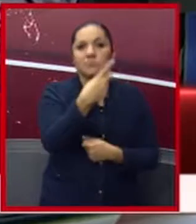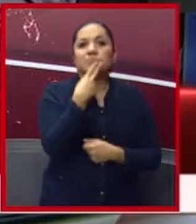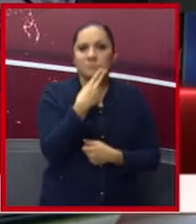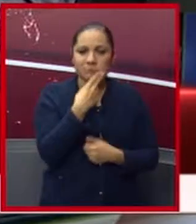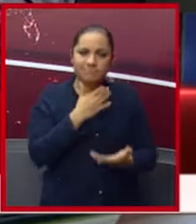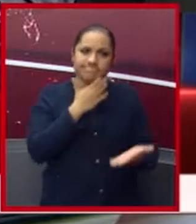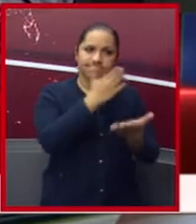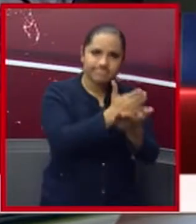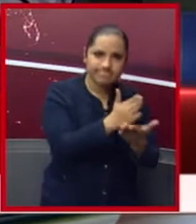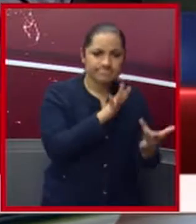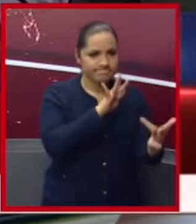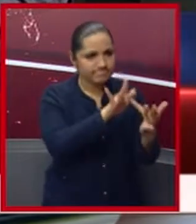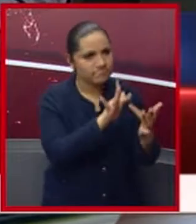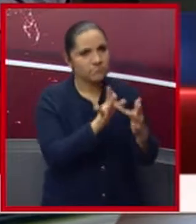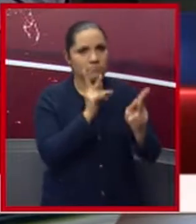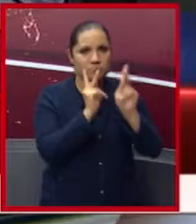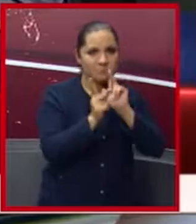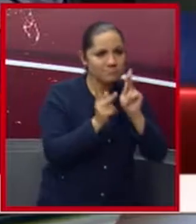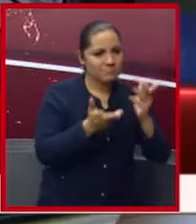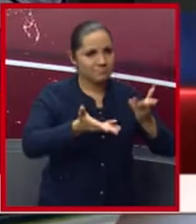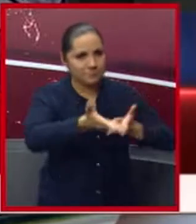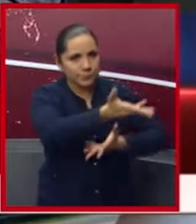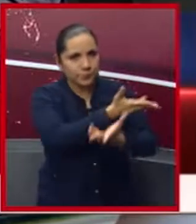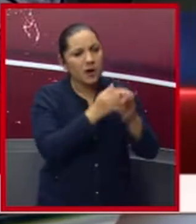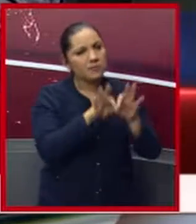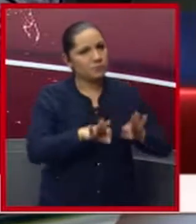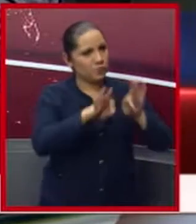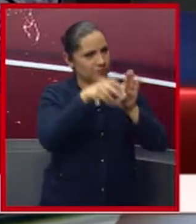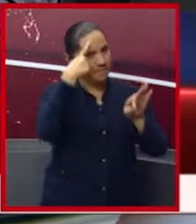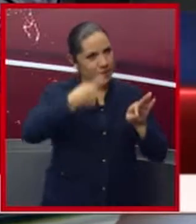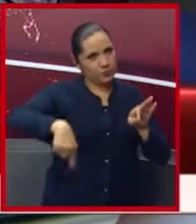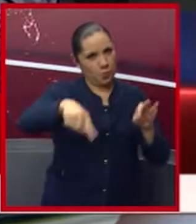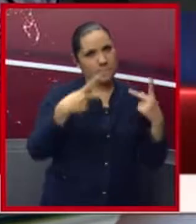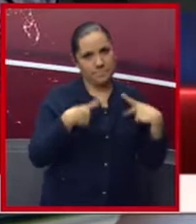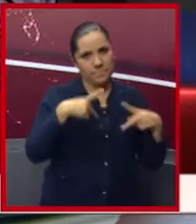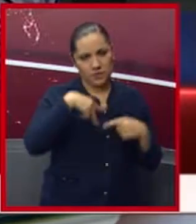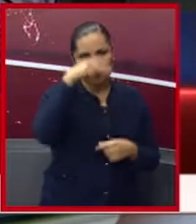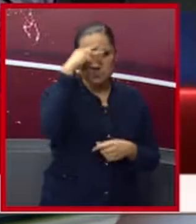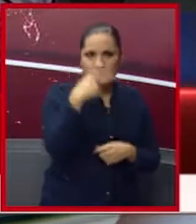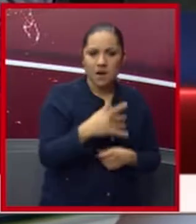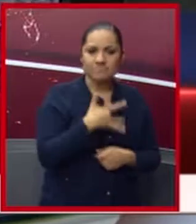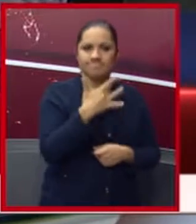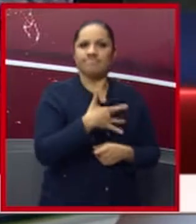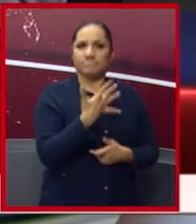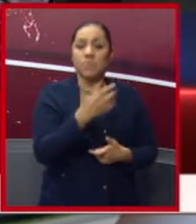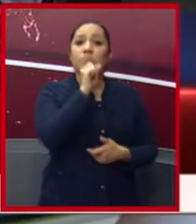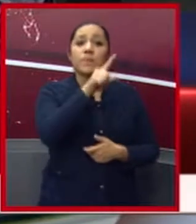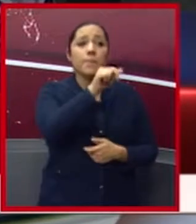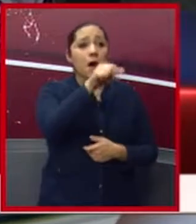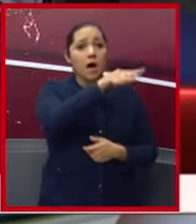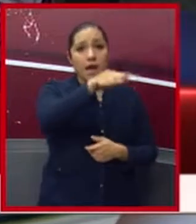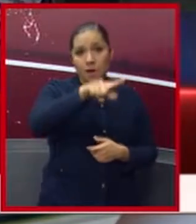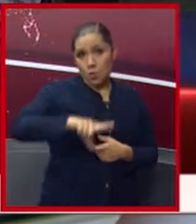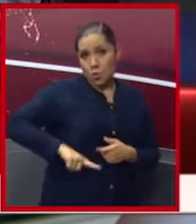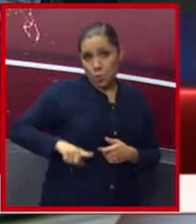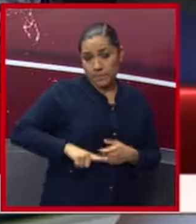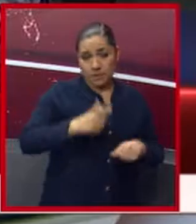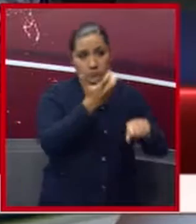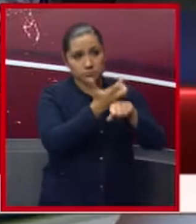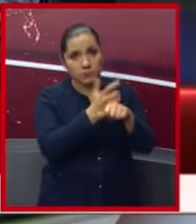para ir generando estos encuentros, sobre todo con las autoridades, e ir construyendo toda